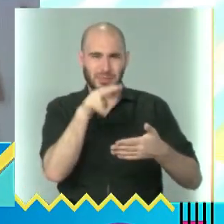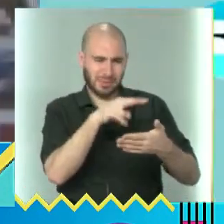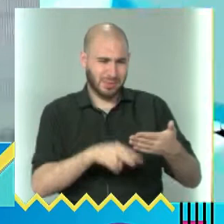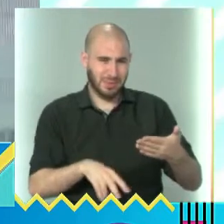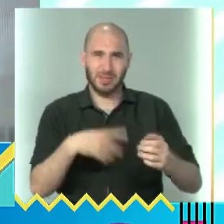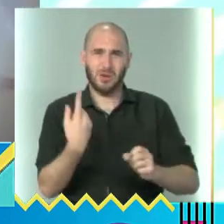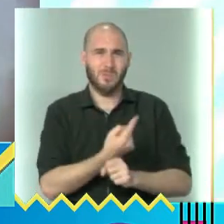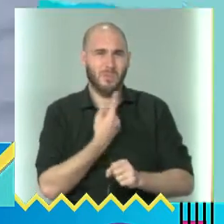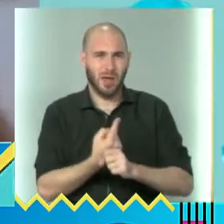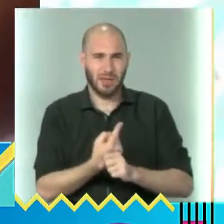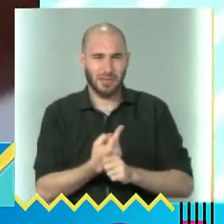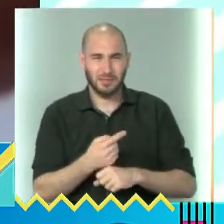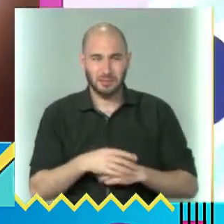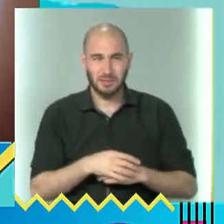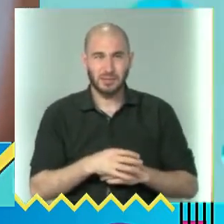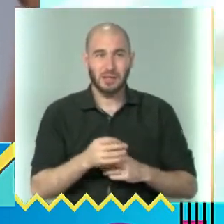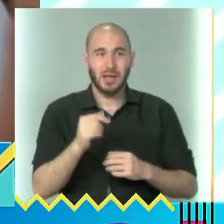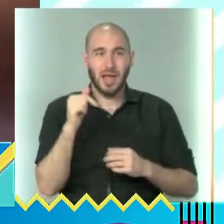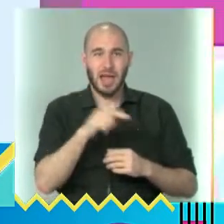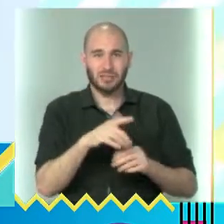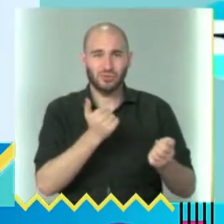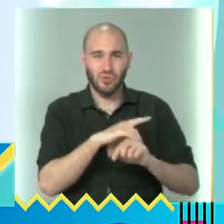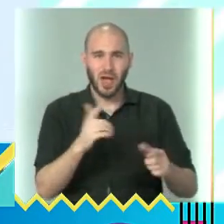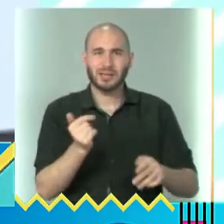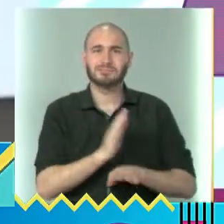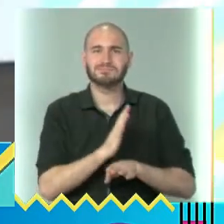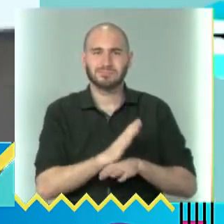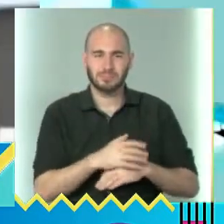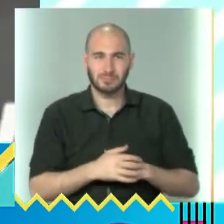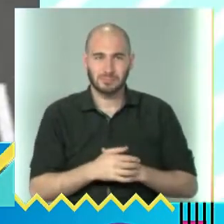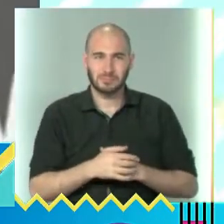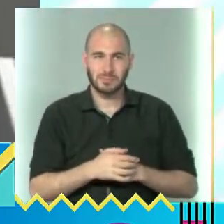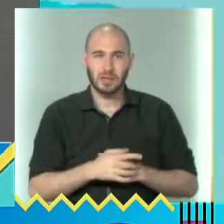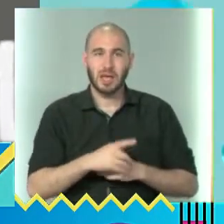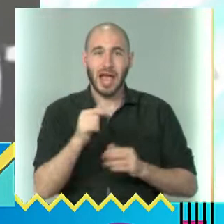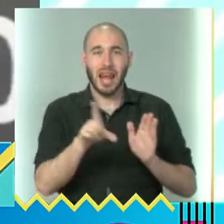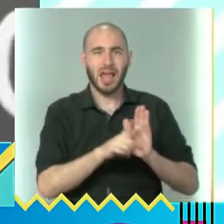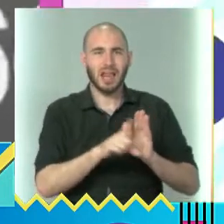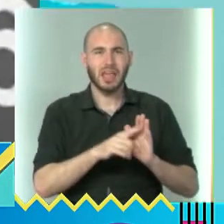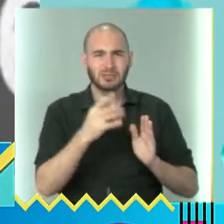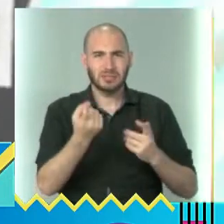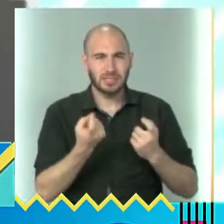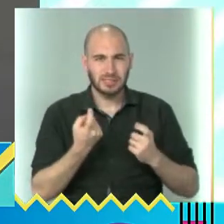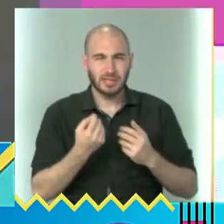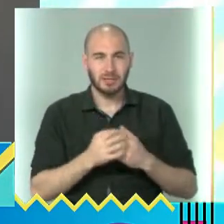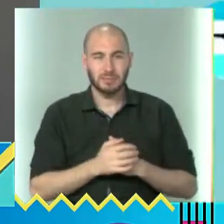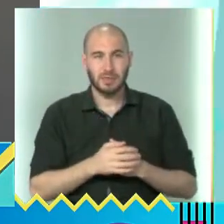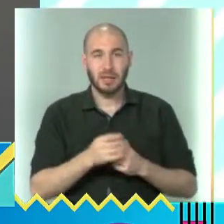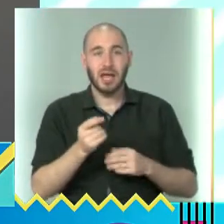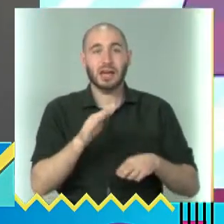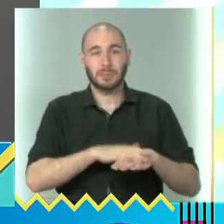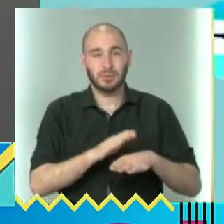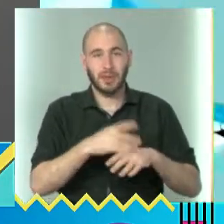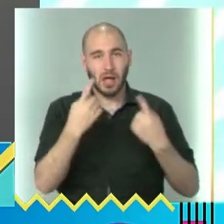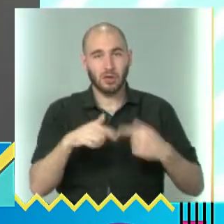todo. De hecho, eso no pasa y, por lo tanto, debería haber legislación que, haciéndose cargo de